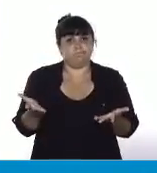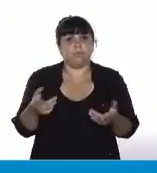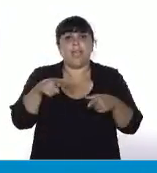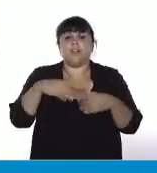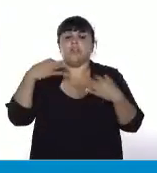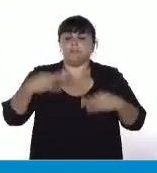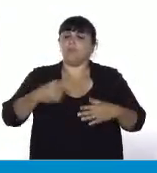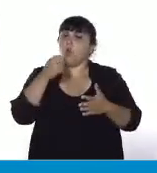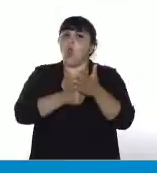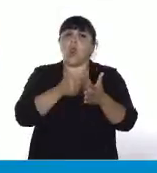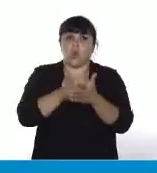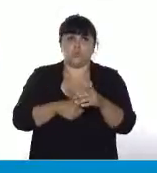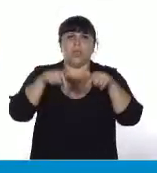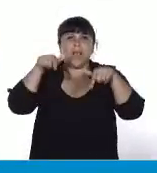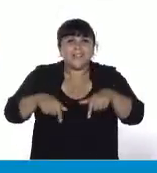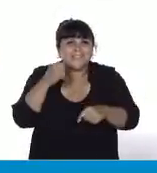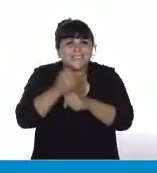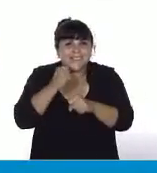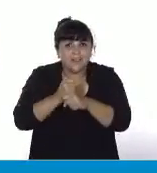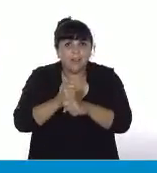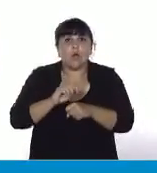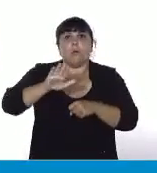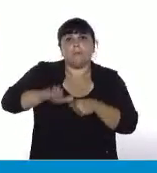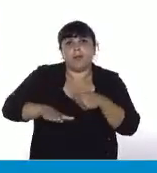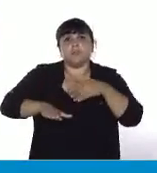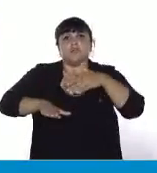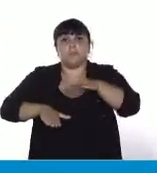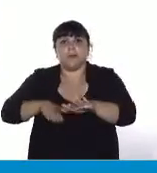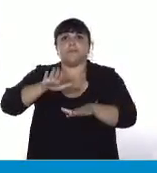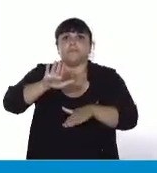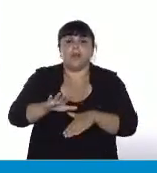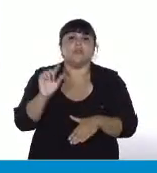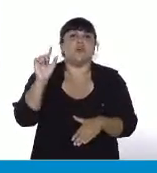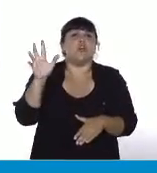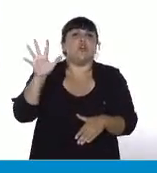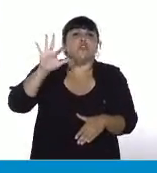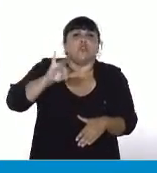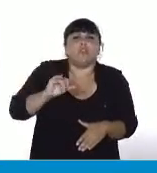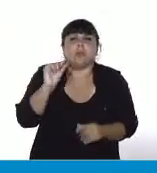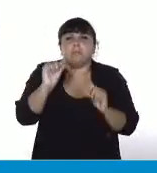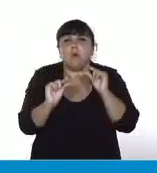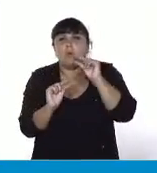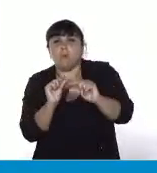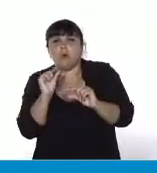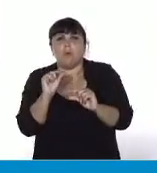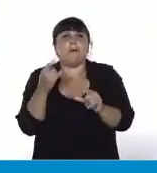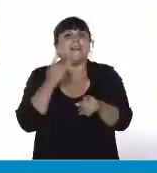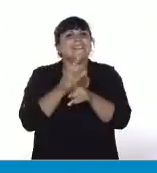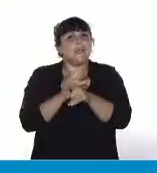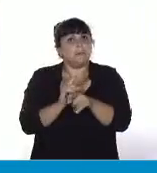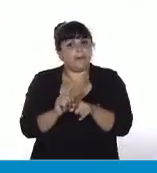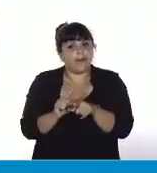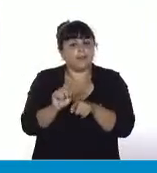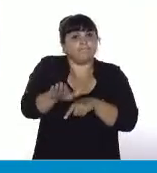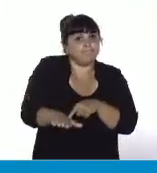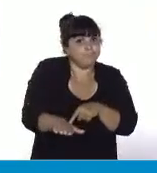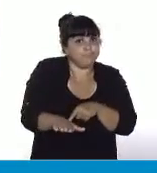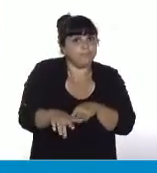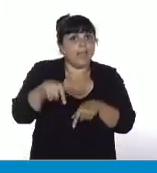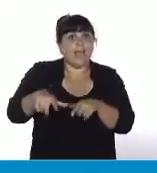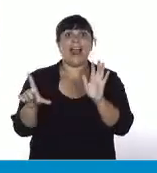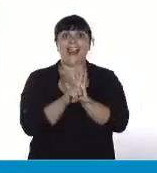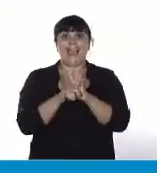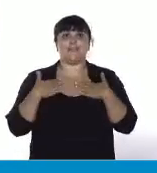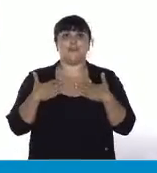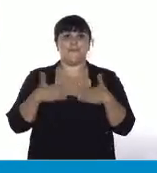lucha y este trabajo se hace paso a paso, día a día, pero siempre un paso adelante. Y esta ley, por eso la alegría